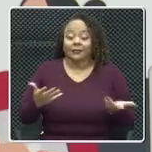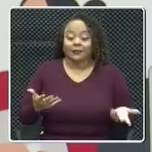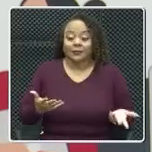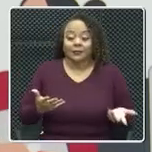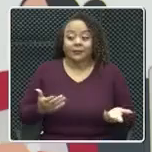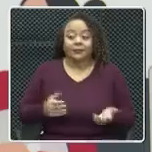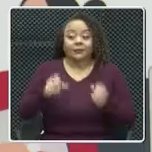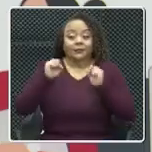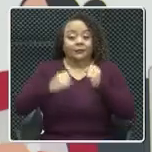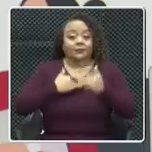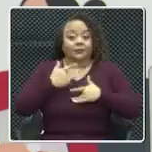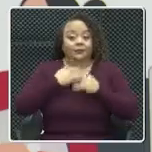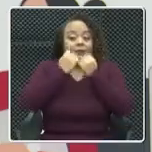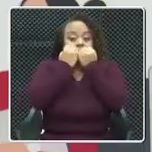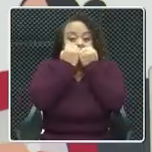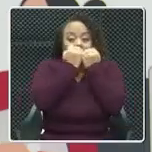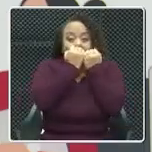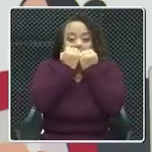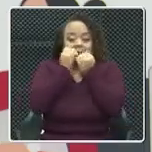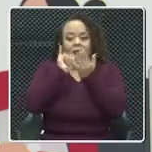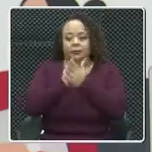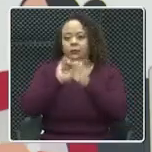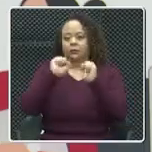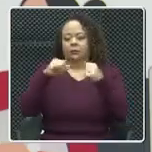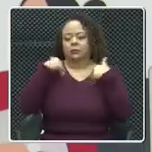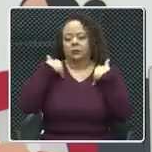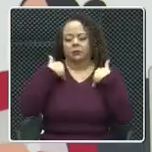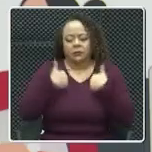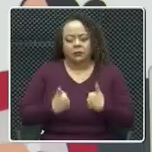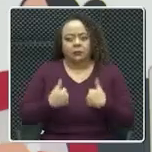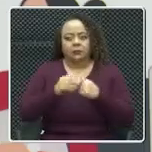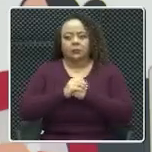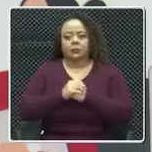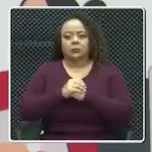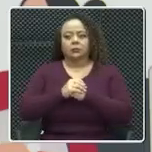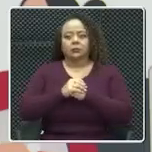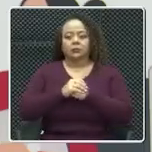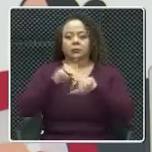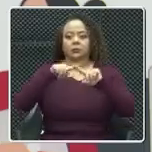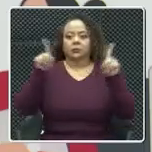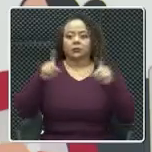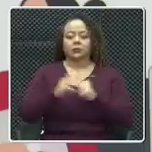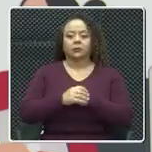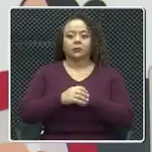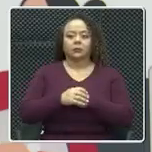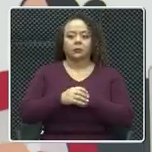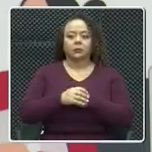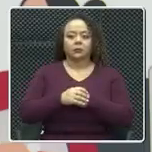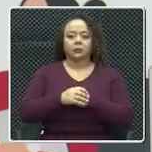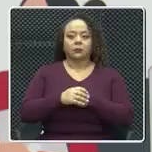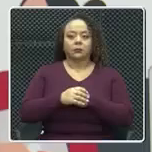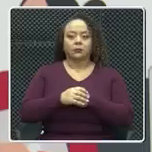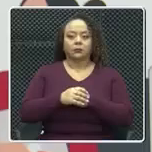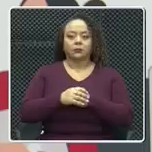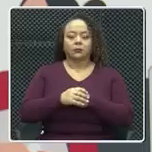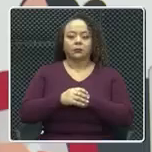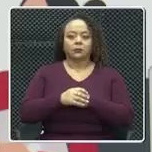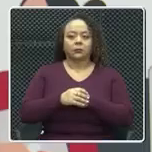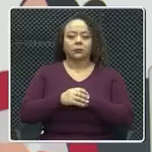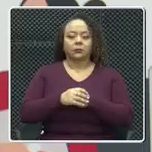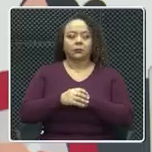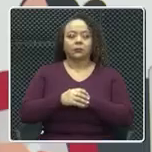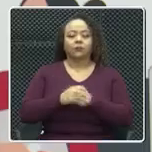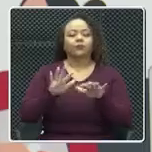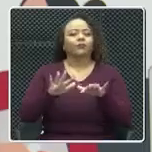Me puedo sentir ansiosa, eso me puede desgastar, ¿verdad? Pero ¿hasta dónde